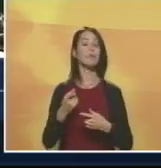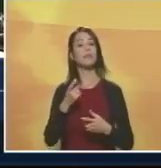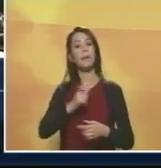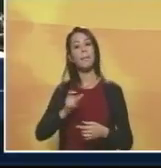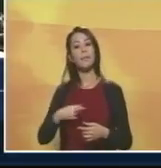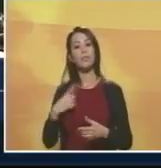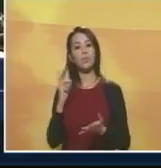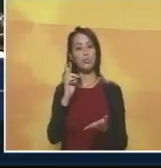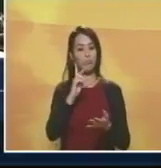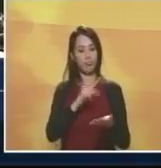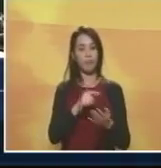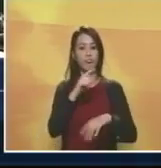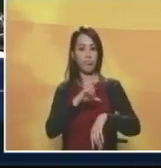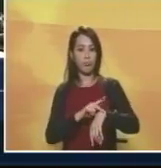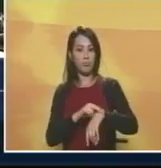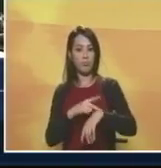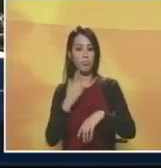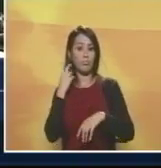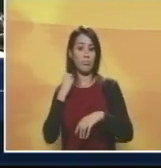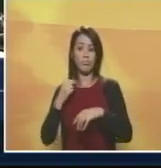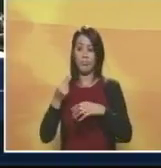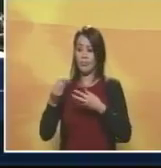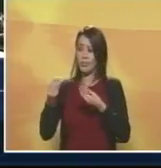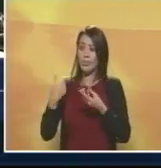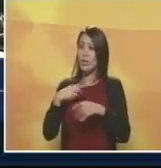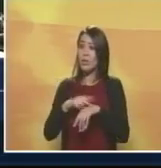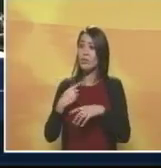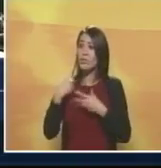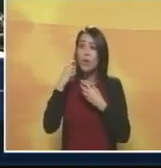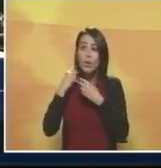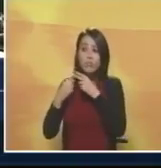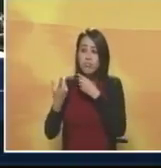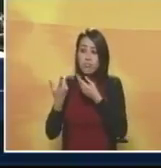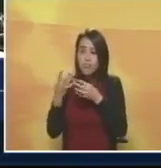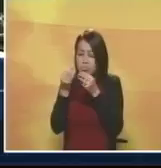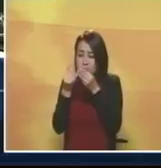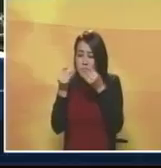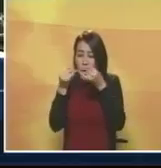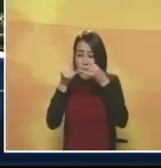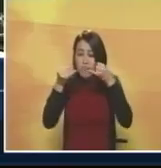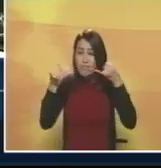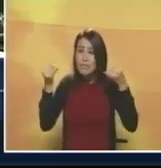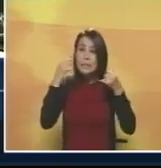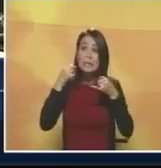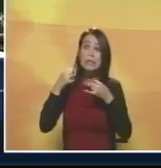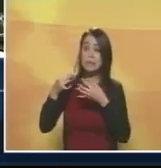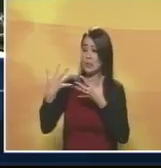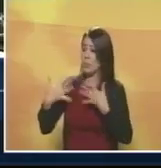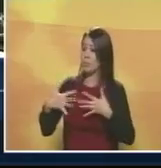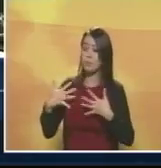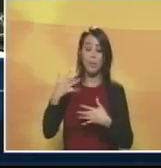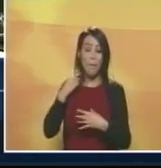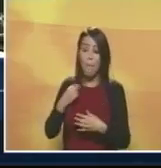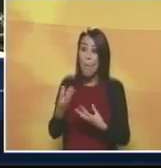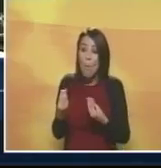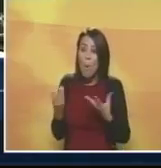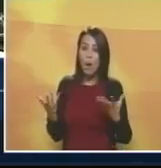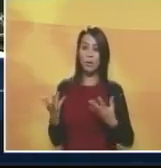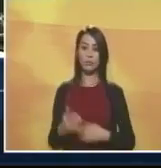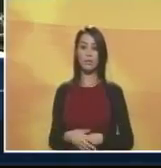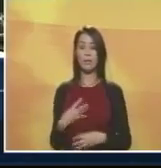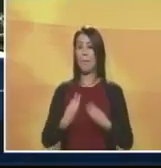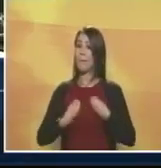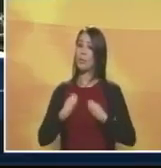consulta porque manifiesta caída del cabello exuberante y dice: doctor, se me está poniendo muy fino, estoy perdiendo una cantidad inadecuada de cabello y